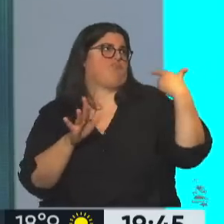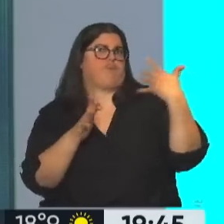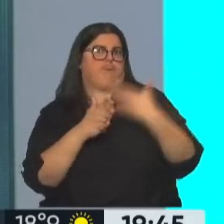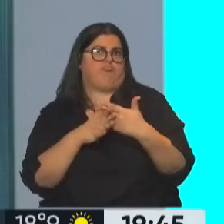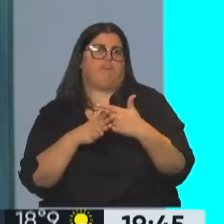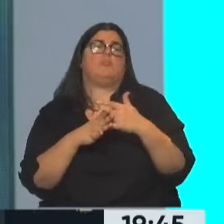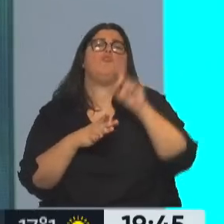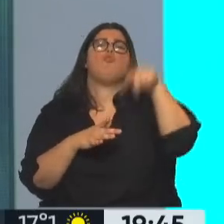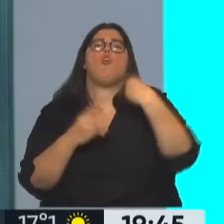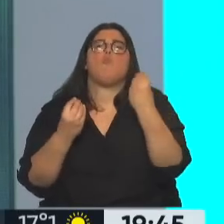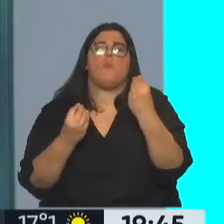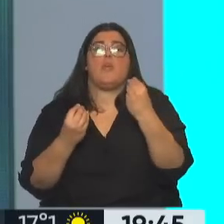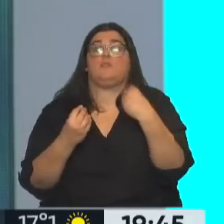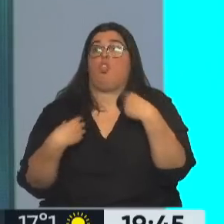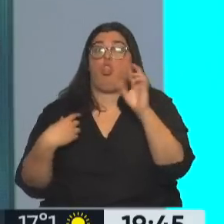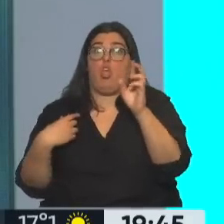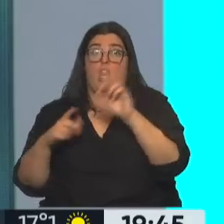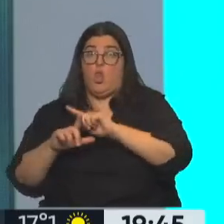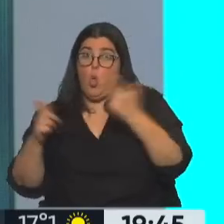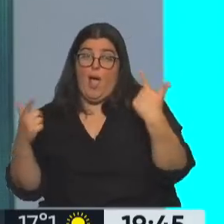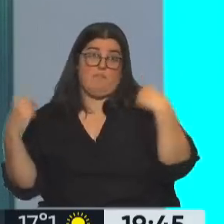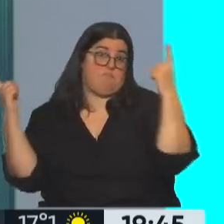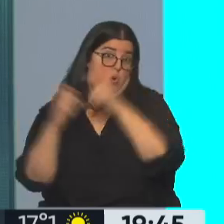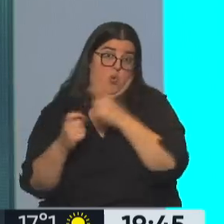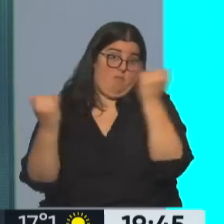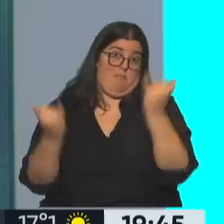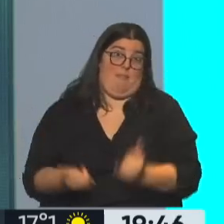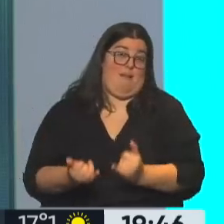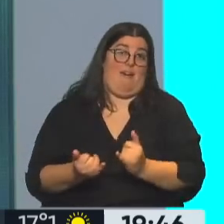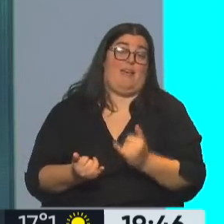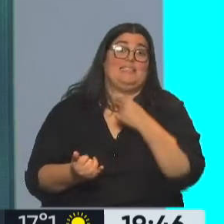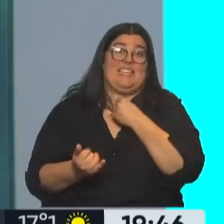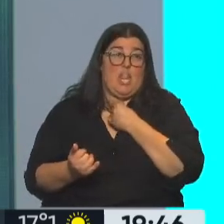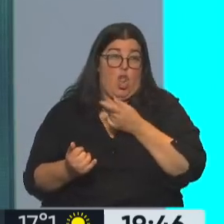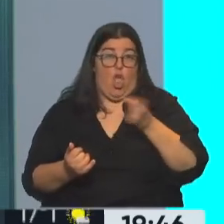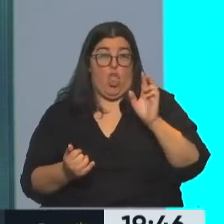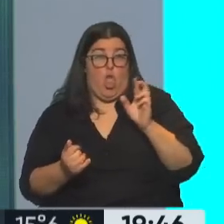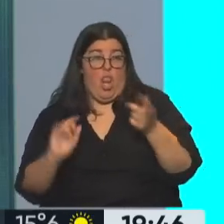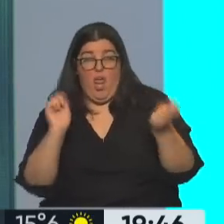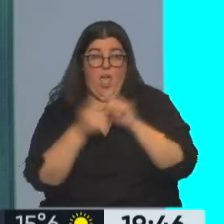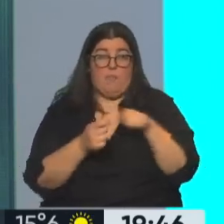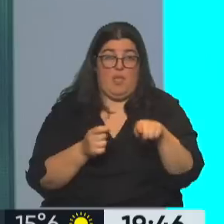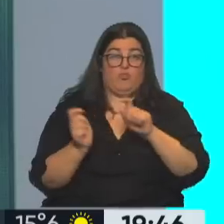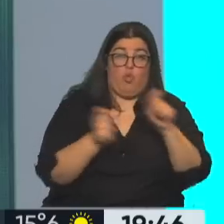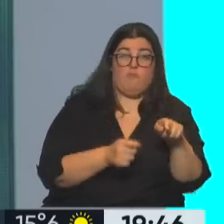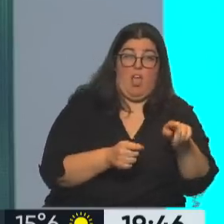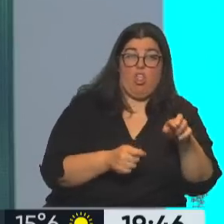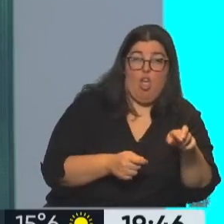tenés dólares. Si yo no tengo dólares estoy en un problema, fíjense, y quiero dolarizar. Es bastante insólito, pero necesito